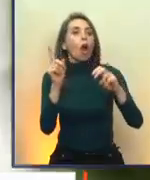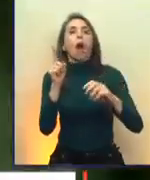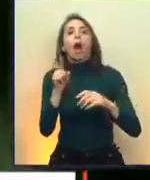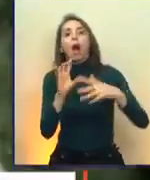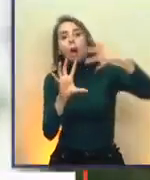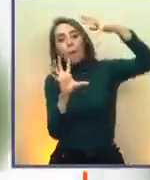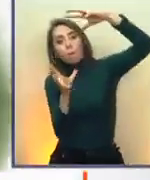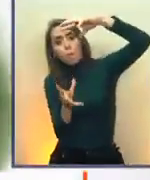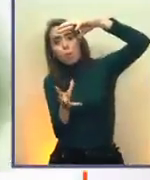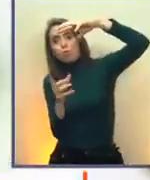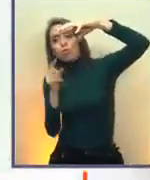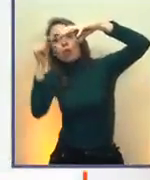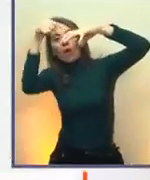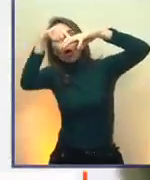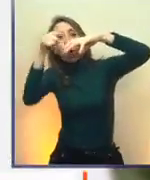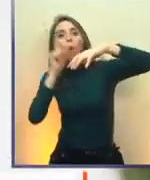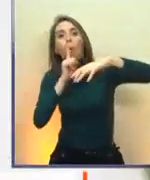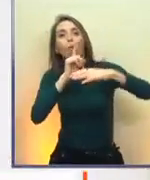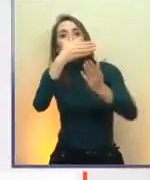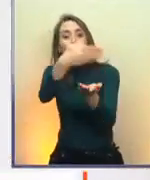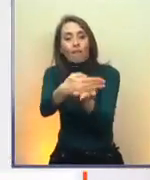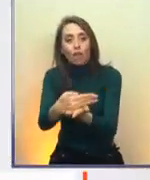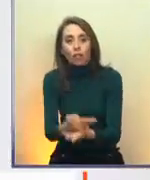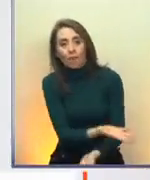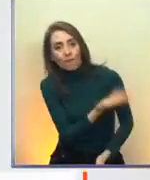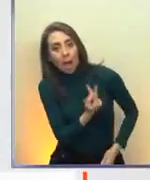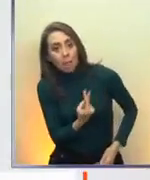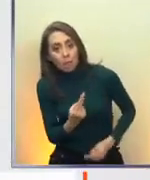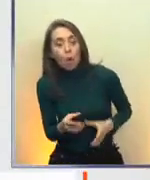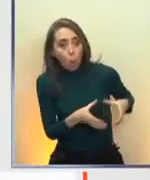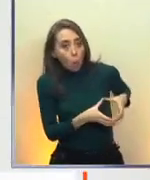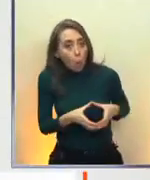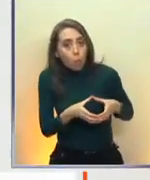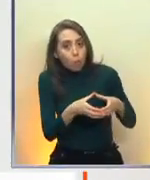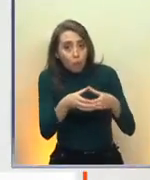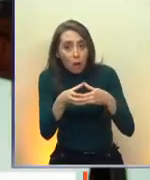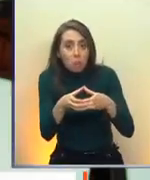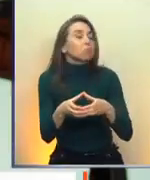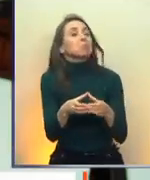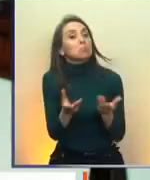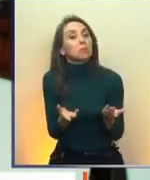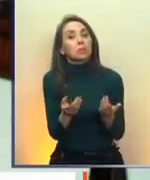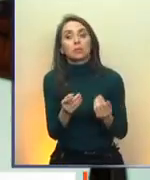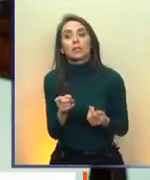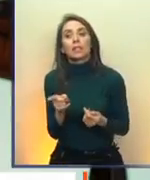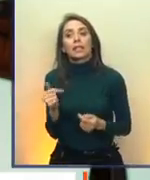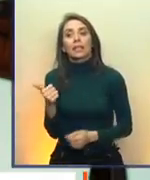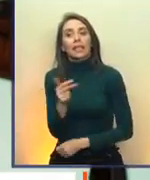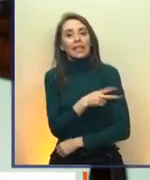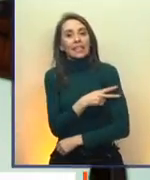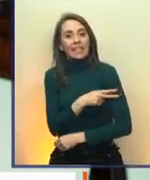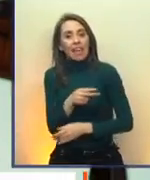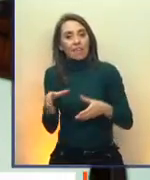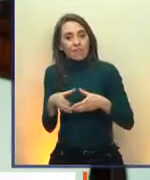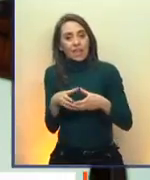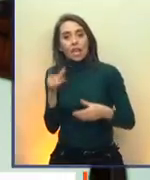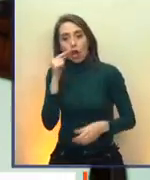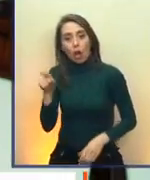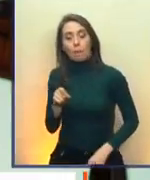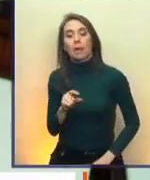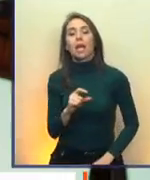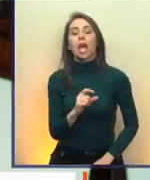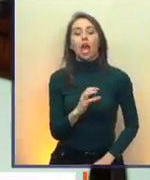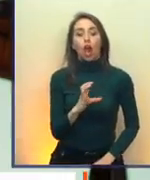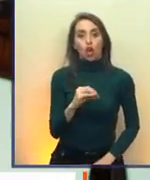del planeta. Esta expedición estaba constituida fundamentalmente porque, bueno, el jefe de expedición era el conde Guido